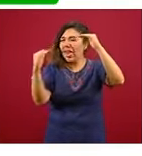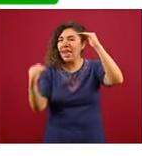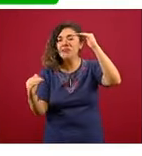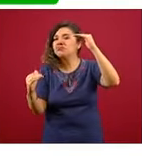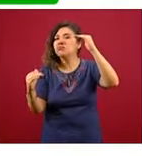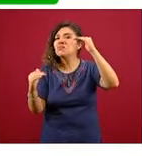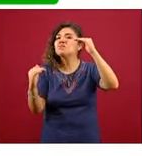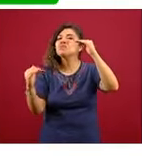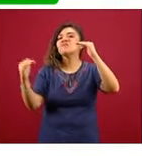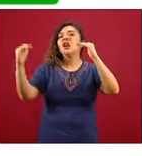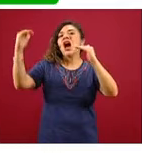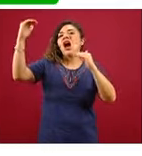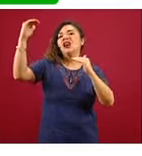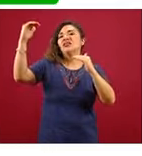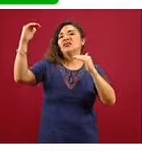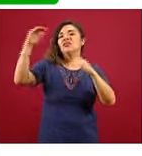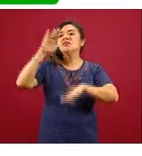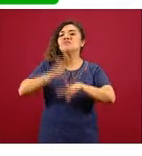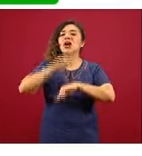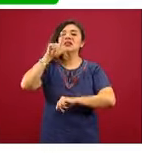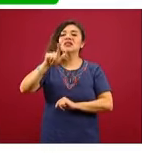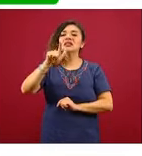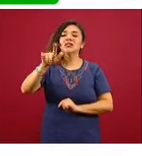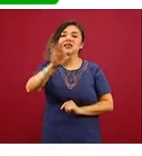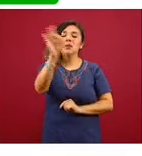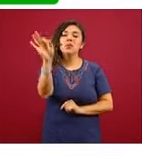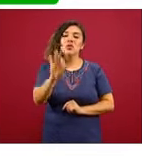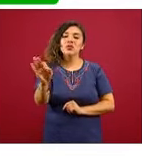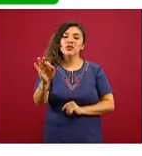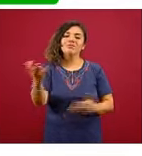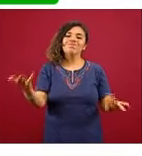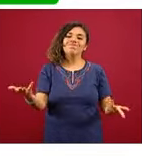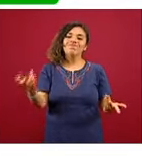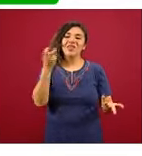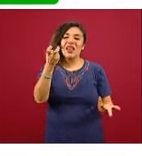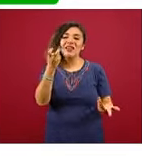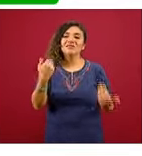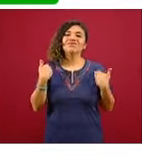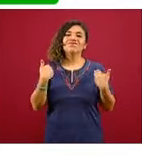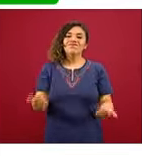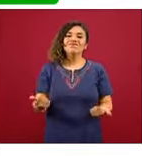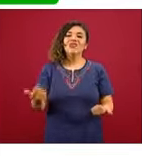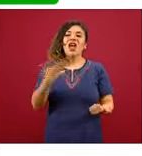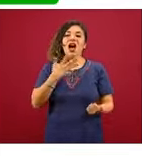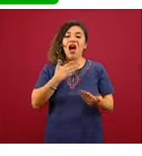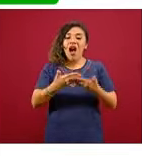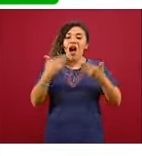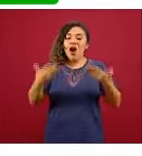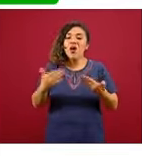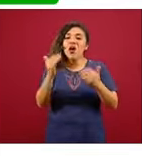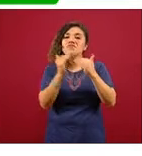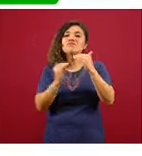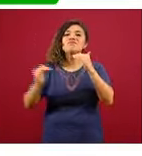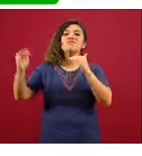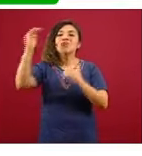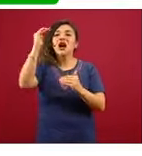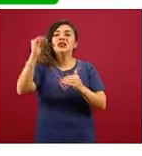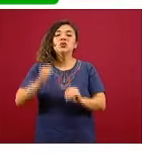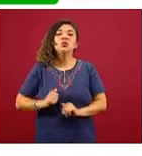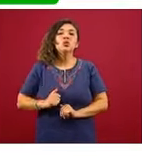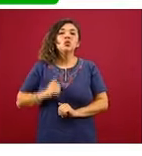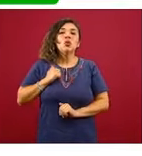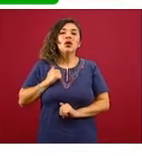un incremento de más 17%, y entonces que además nos dice que la meseta ahora tiene un incremento que está